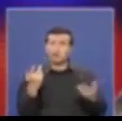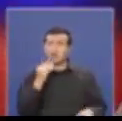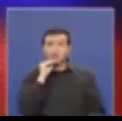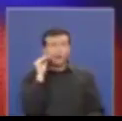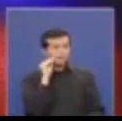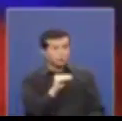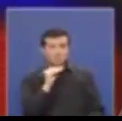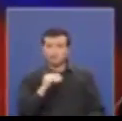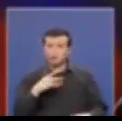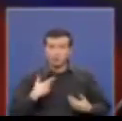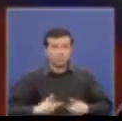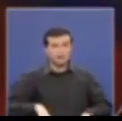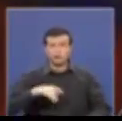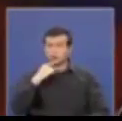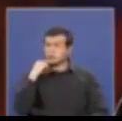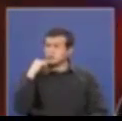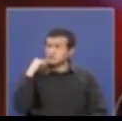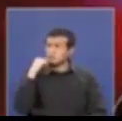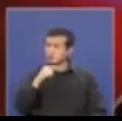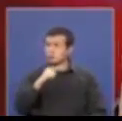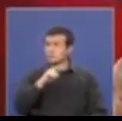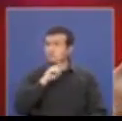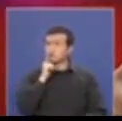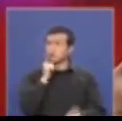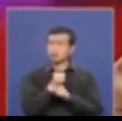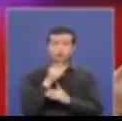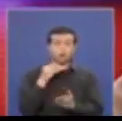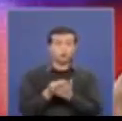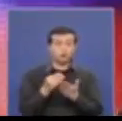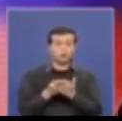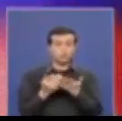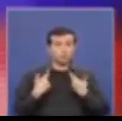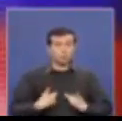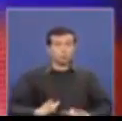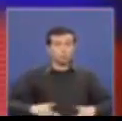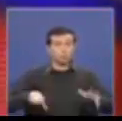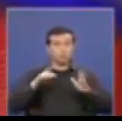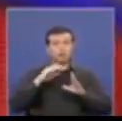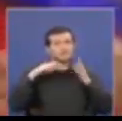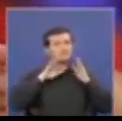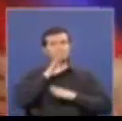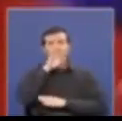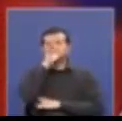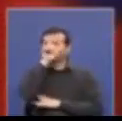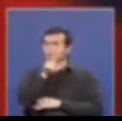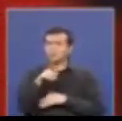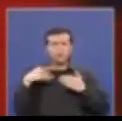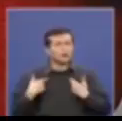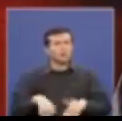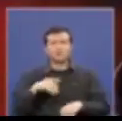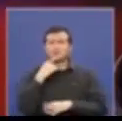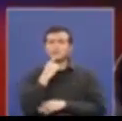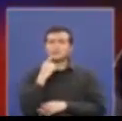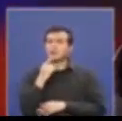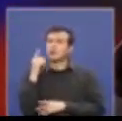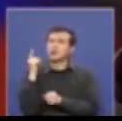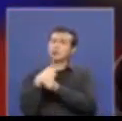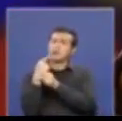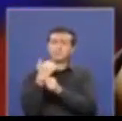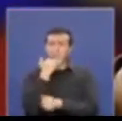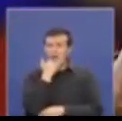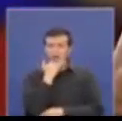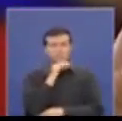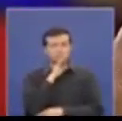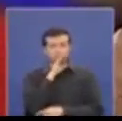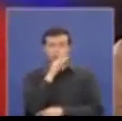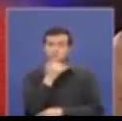En toda compra de equipo militar siempre hay alguien que dice que no vale. Siempre. Se los puedo demostrar. ¿Por qué?